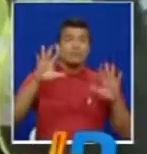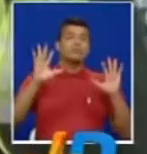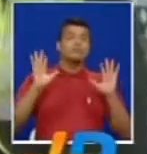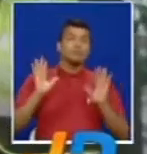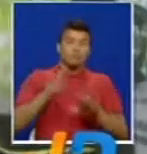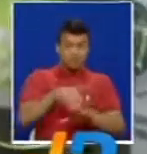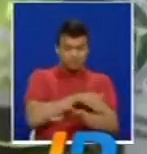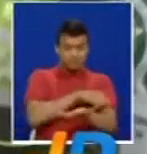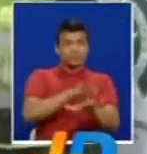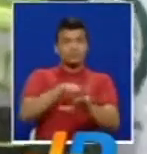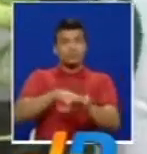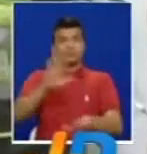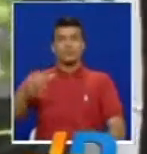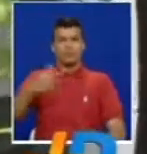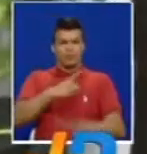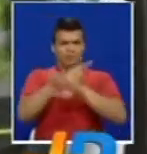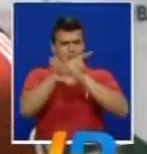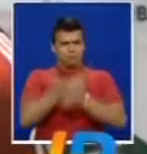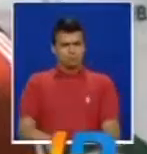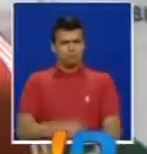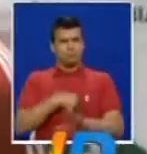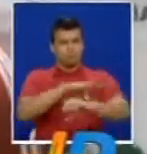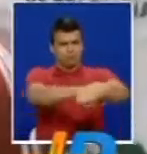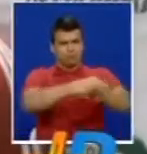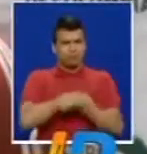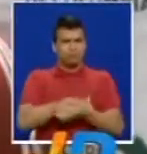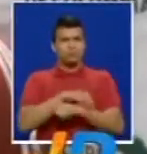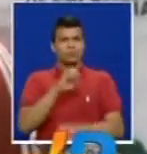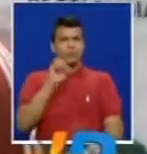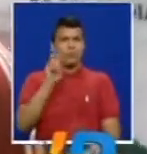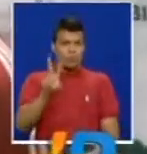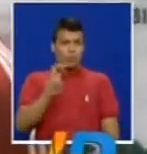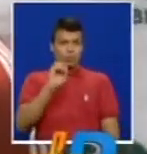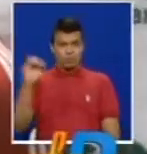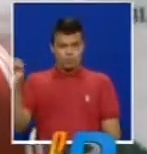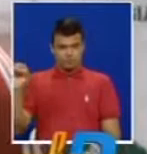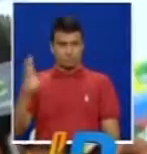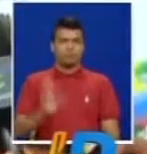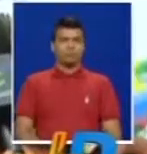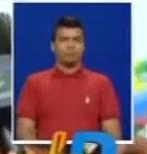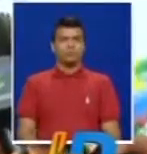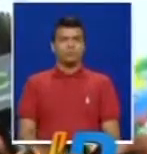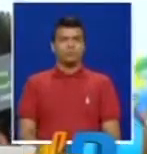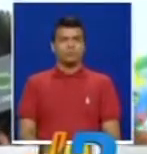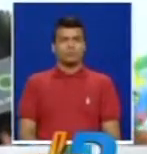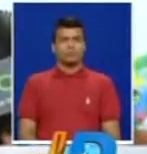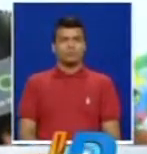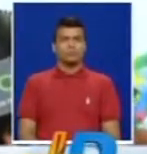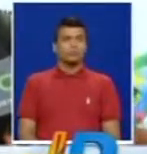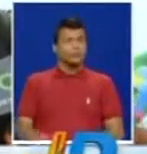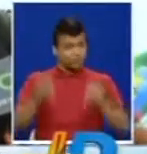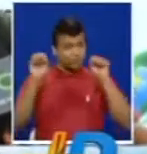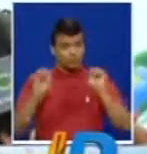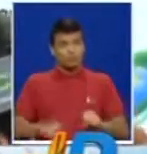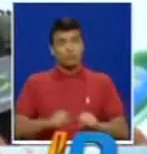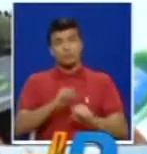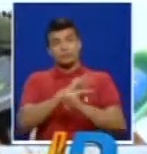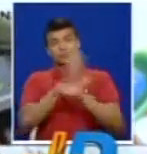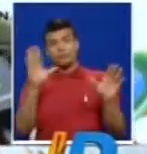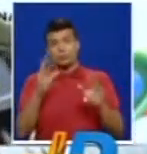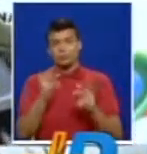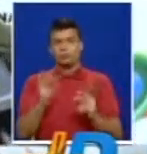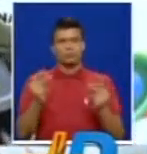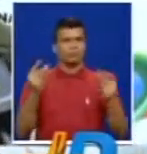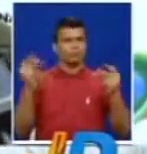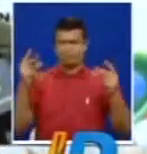atraco. Luego de una operación candada en el sector, se logró la captura de dos de los integrantes de la banda. En esa reacción,